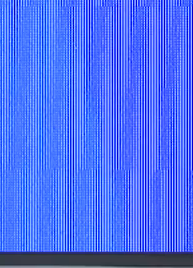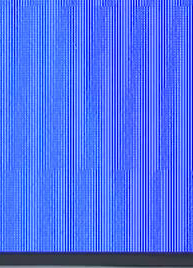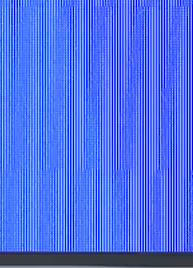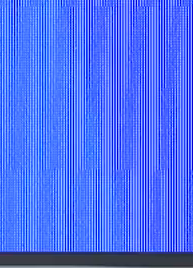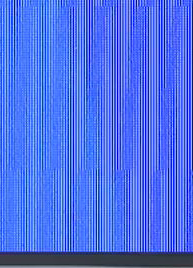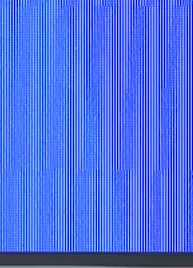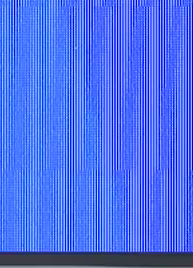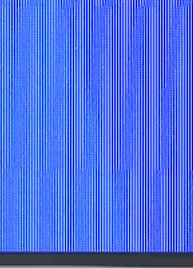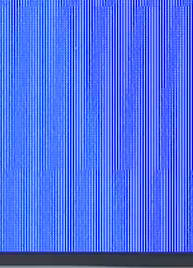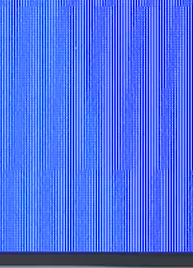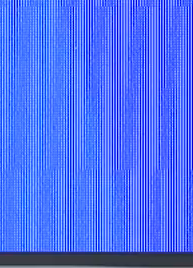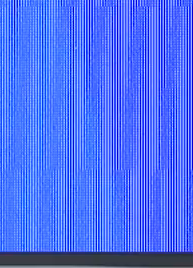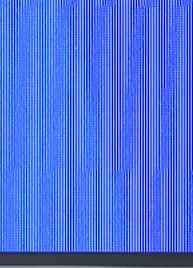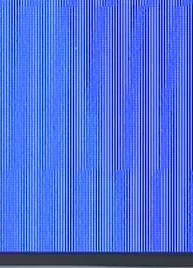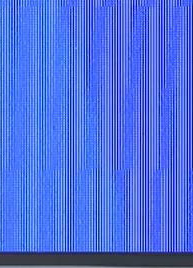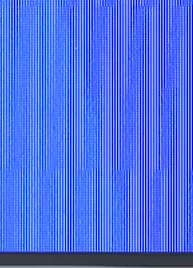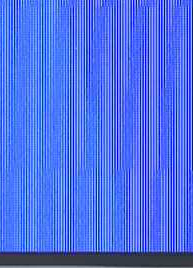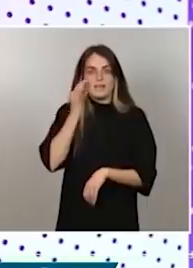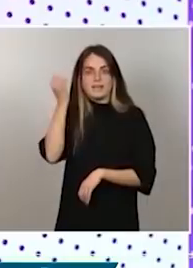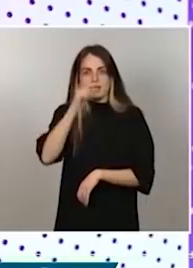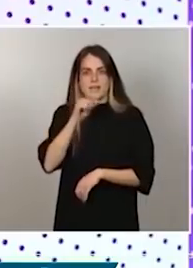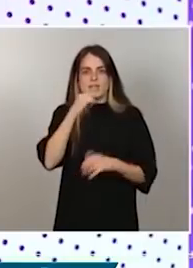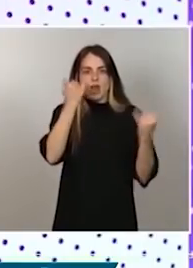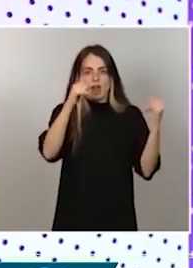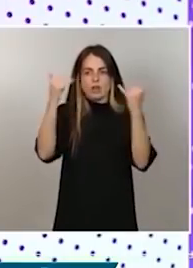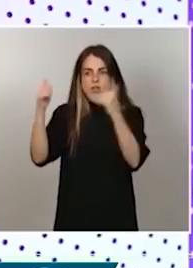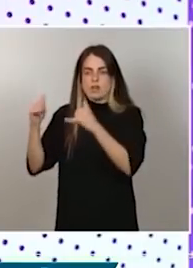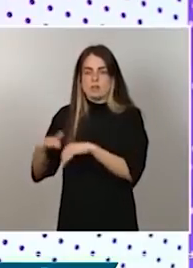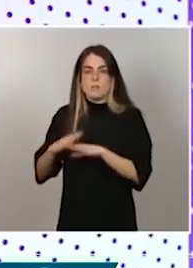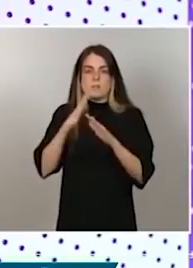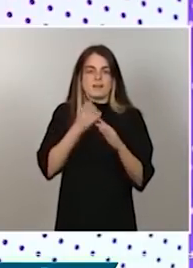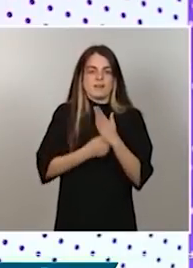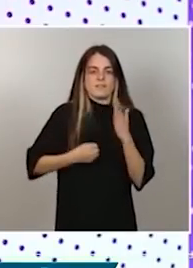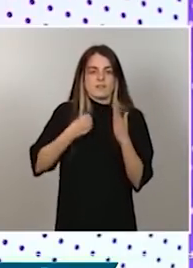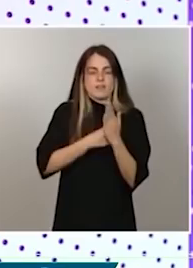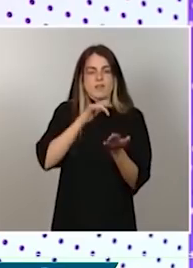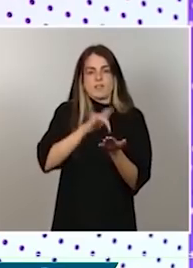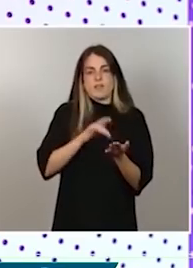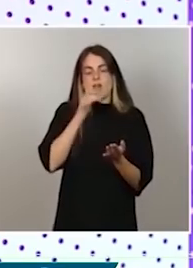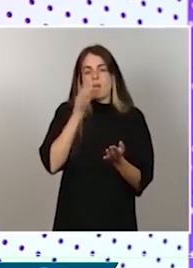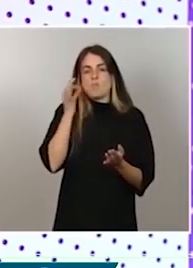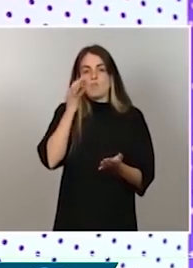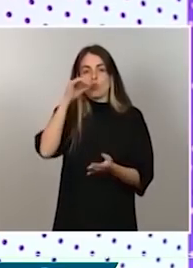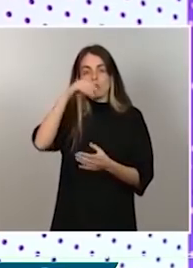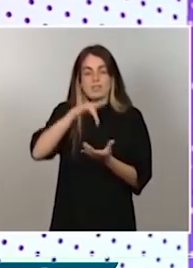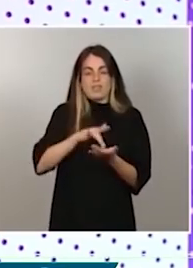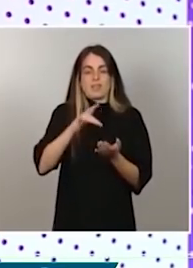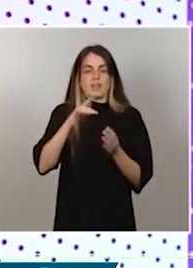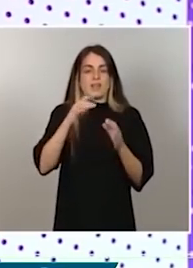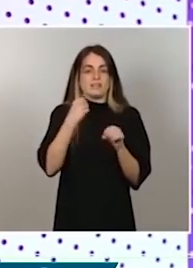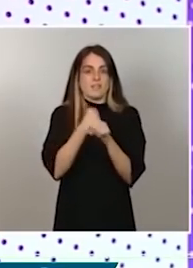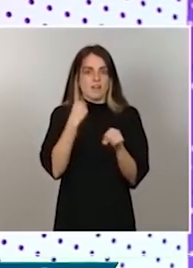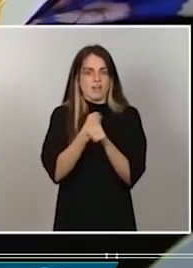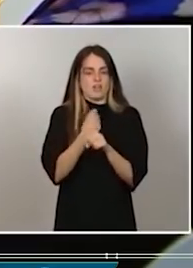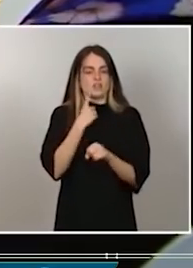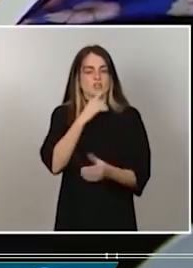Indudablemente, indudablemente. Pedro Sánchez ha destruido el Partido Socialista. El Partido Socialista, independientemente de que una persona sea una forma afina, él